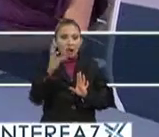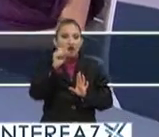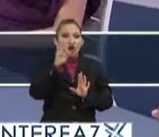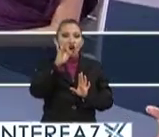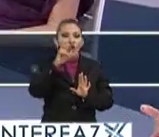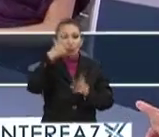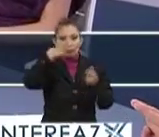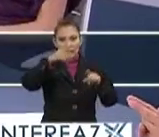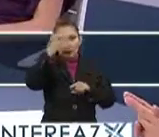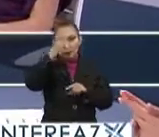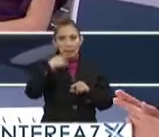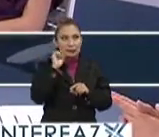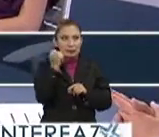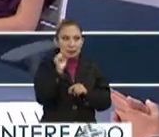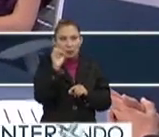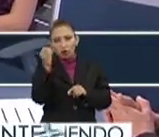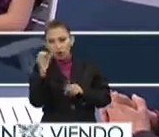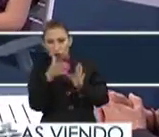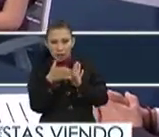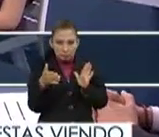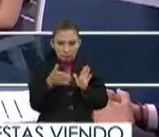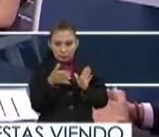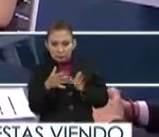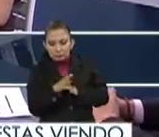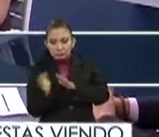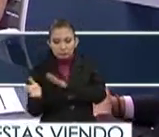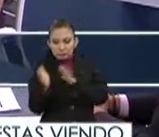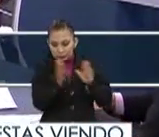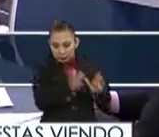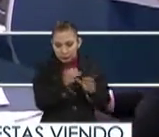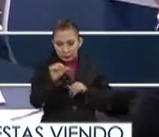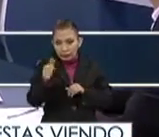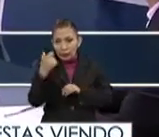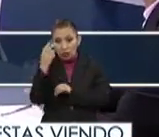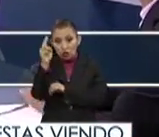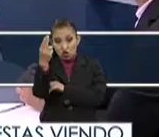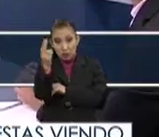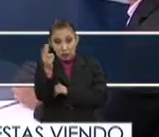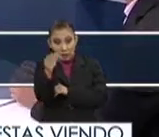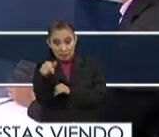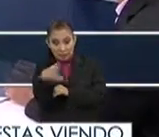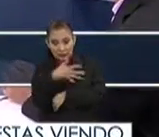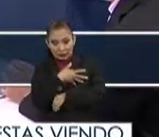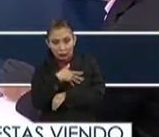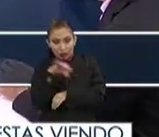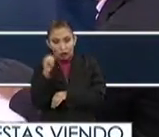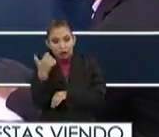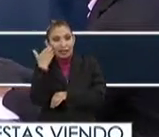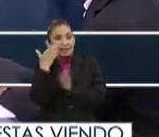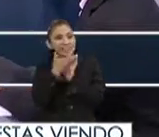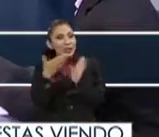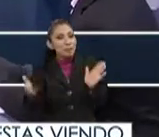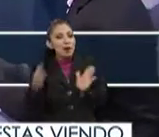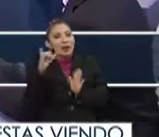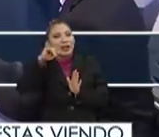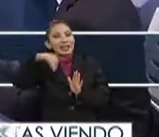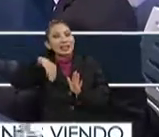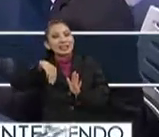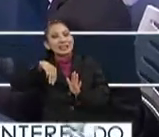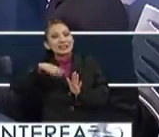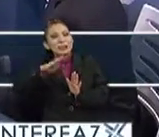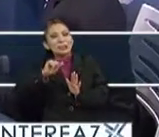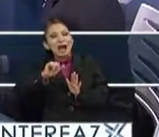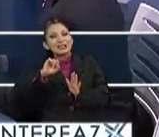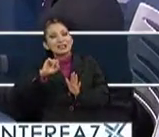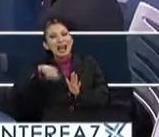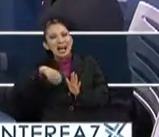9 en el mes de septiembre-octubre. Y en el mes de noviembre tenemos las jornadas Invasaken, que es